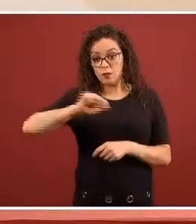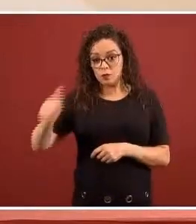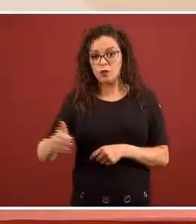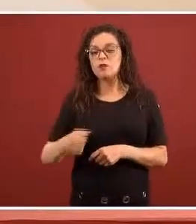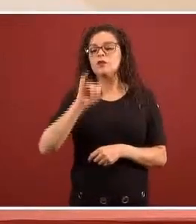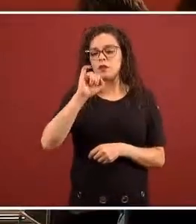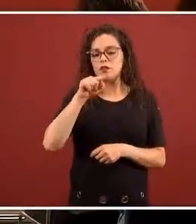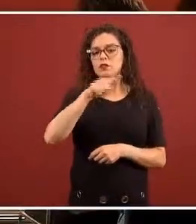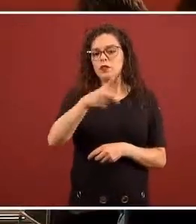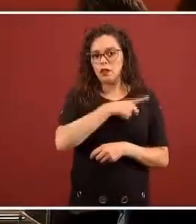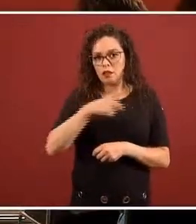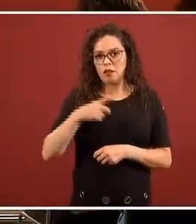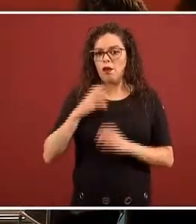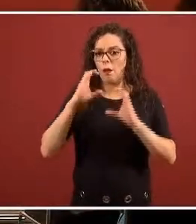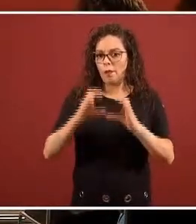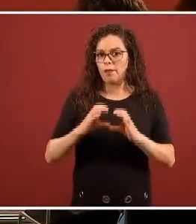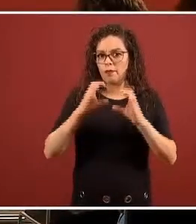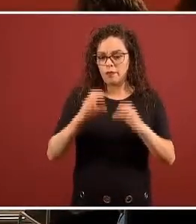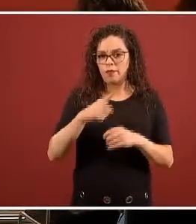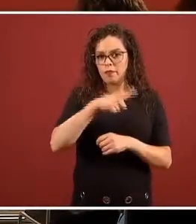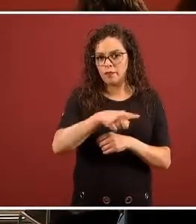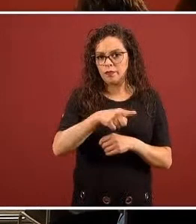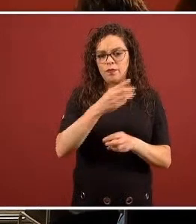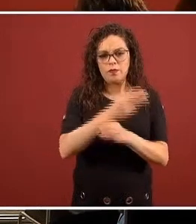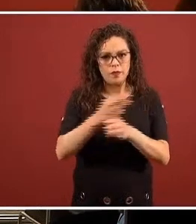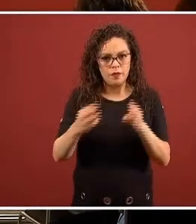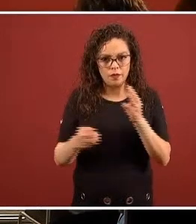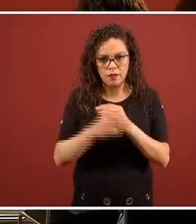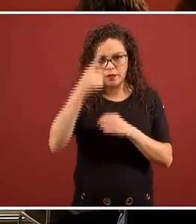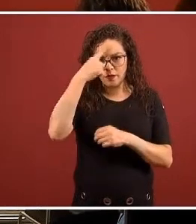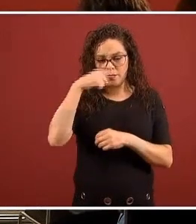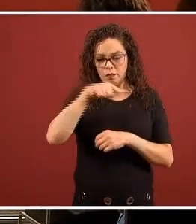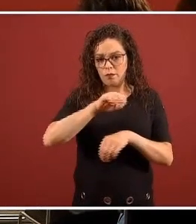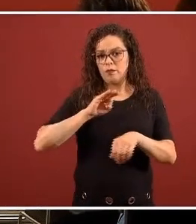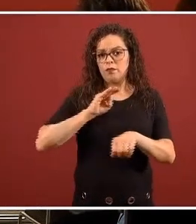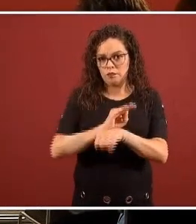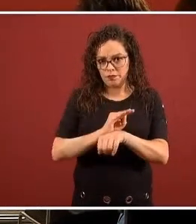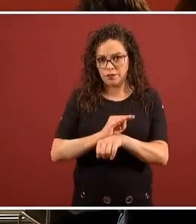a la actividad que realiza. Y ojo, esto no tiene nada que ver con